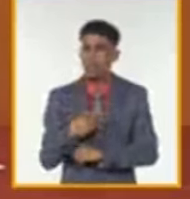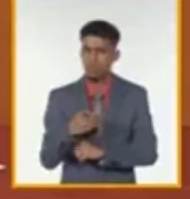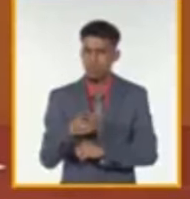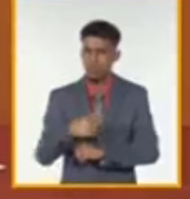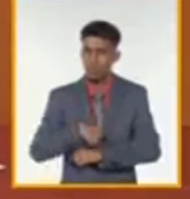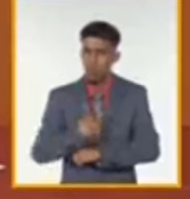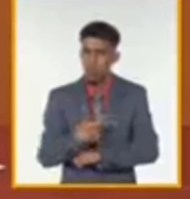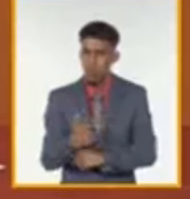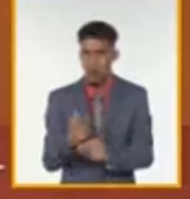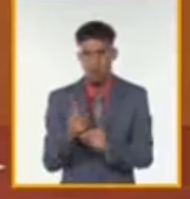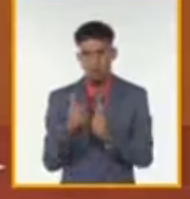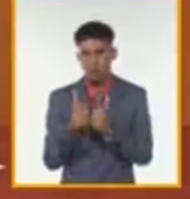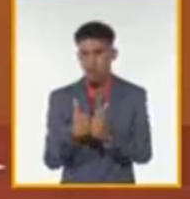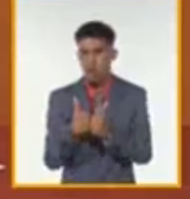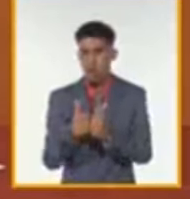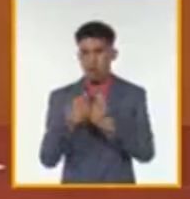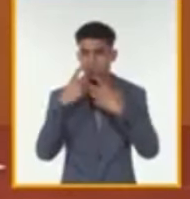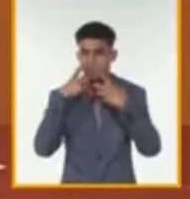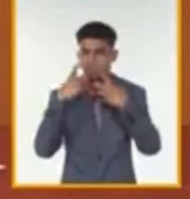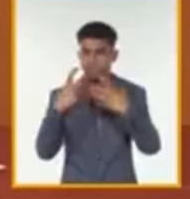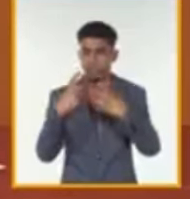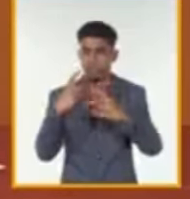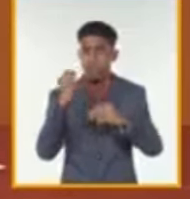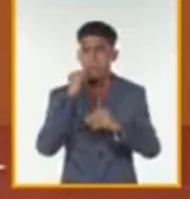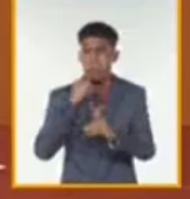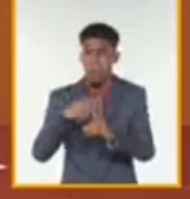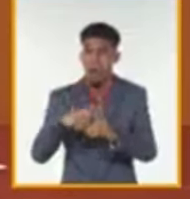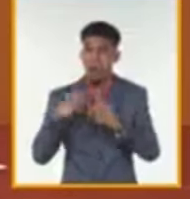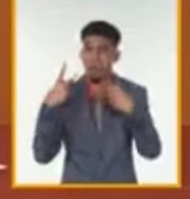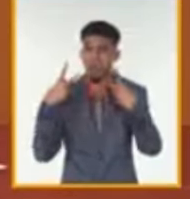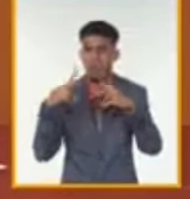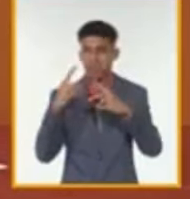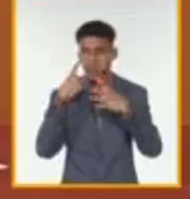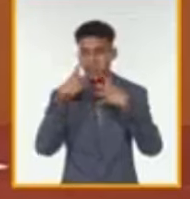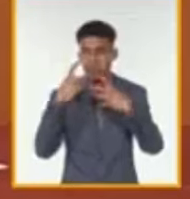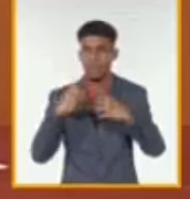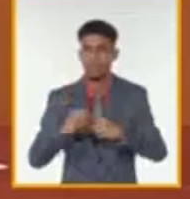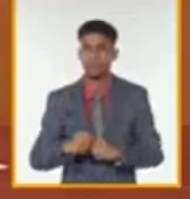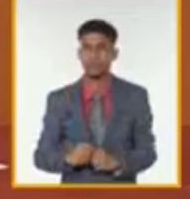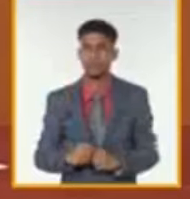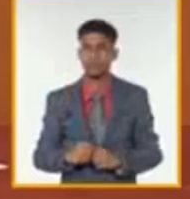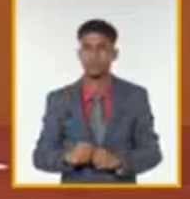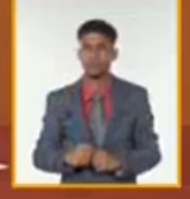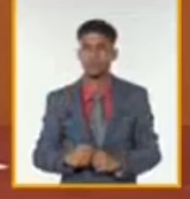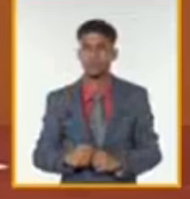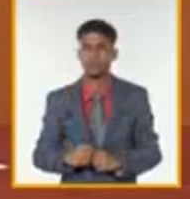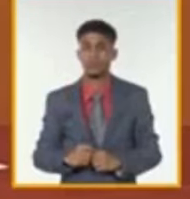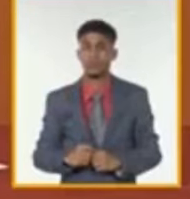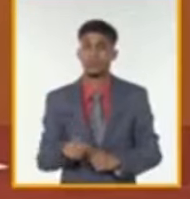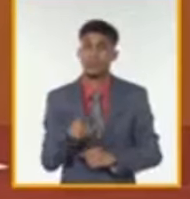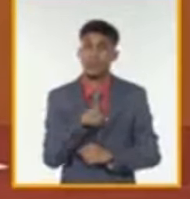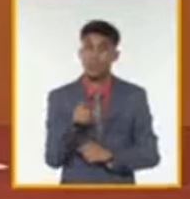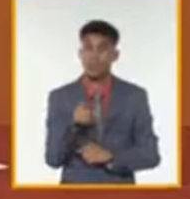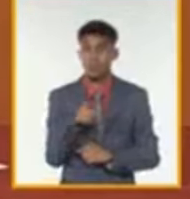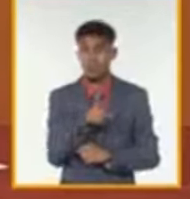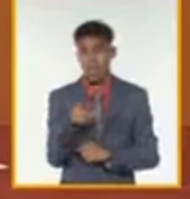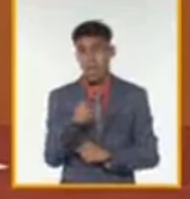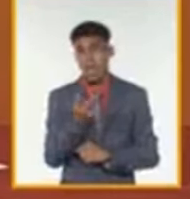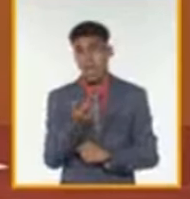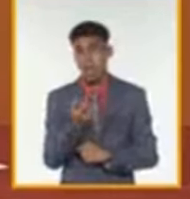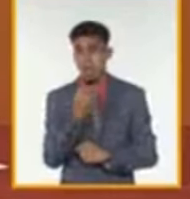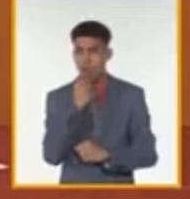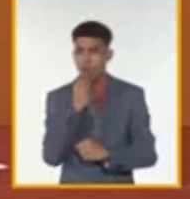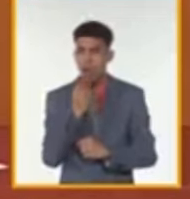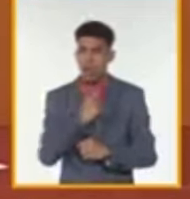y tiene mucho que mostrar a sus habitantes y a quienes la visiten por estos días en que estará celebrando sus 335